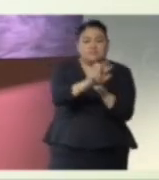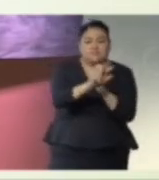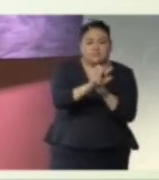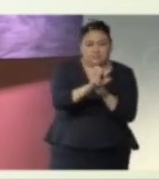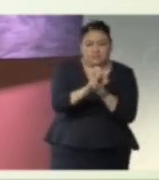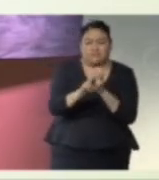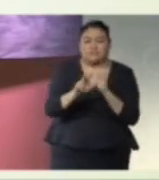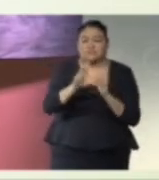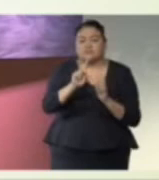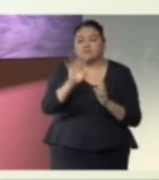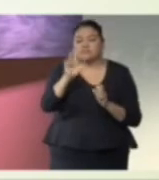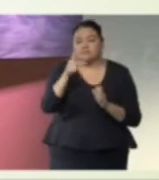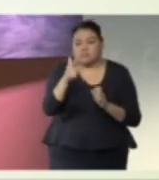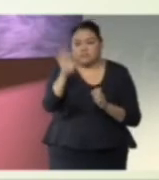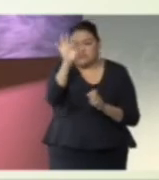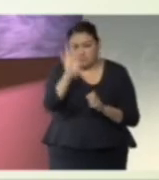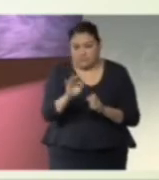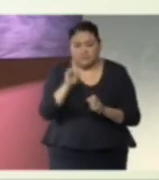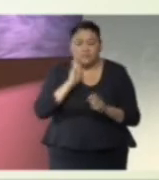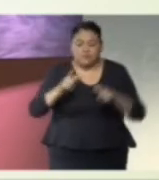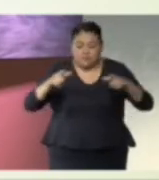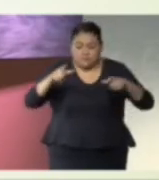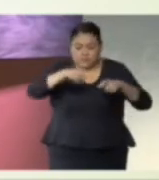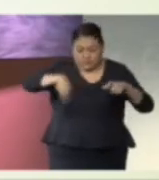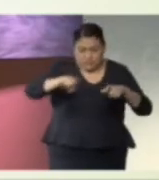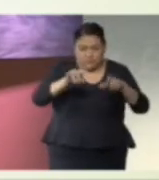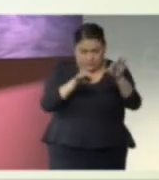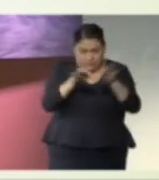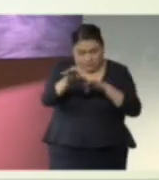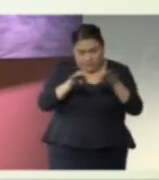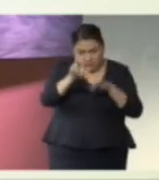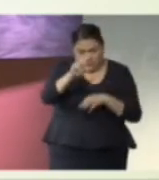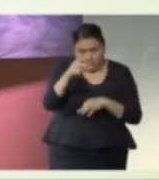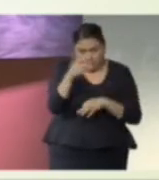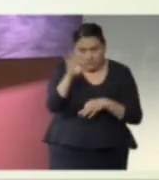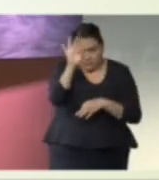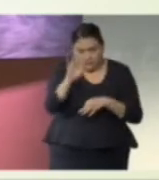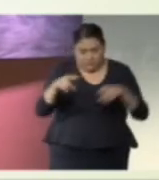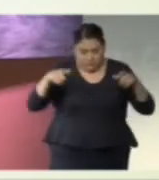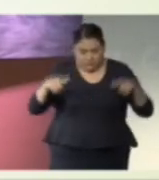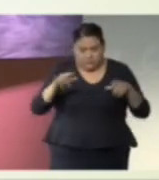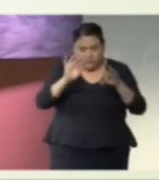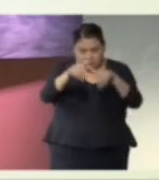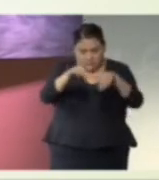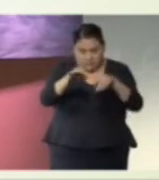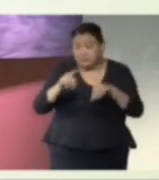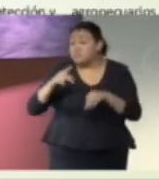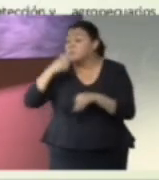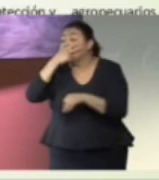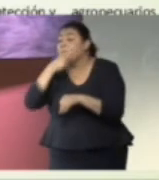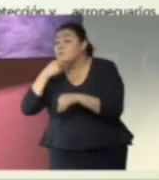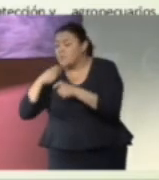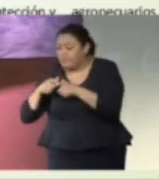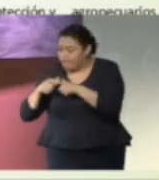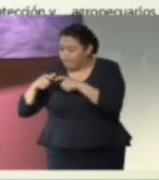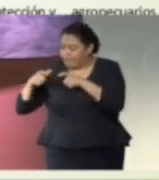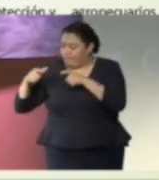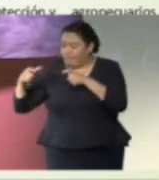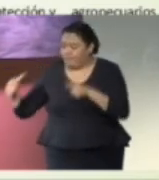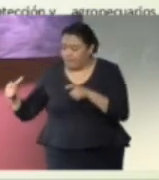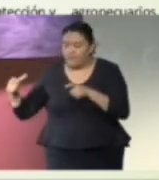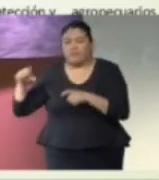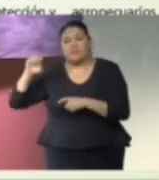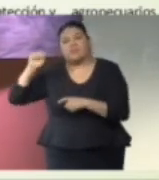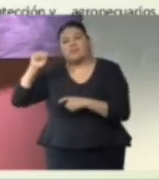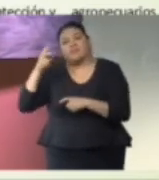mujeres en esta población ocupada ya en el mercado de trabajo, un 38% frente a un 62% de los hombres,